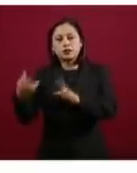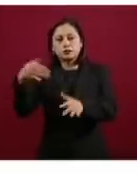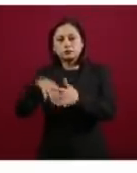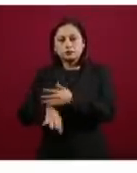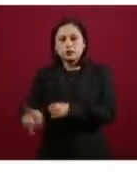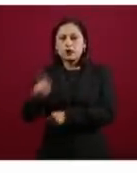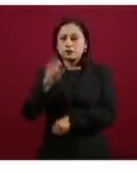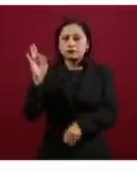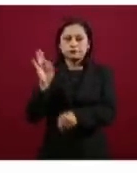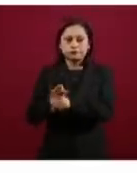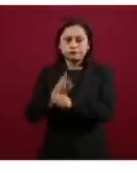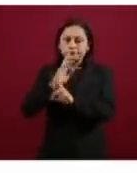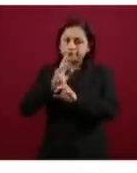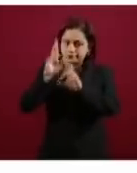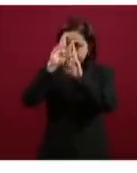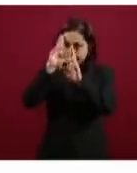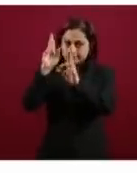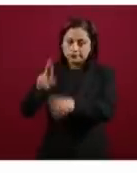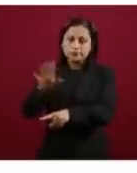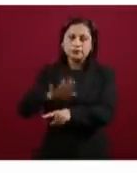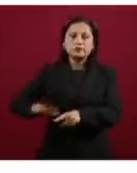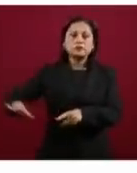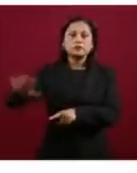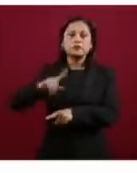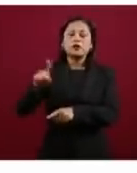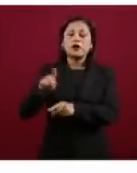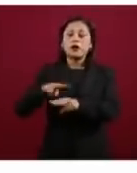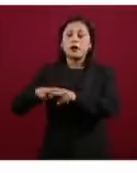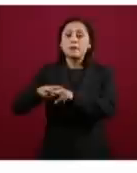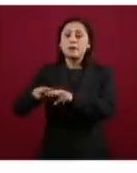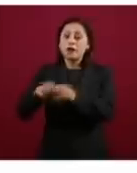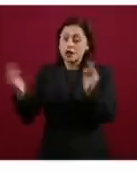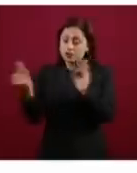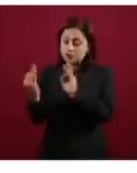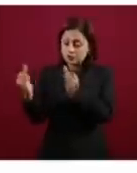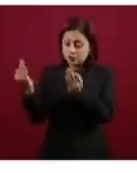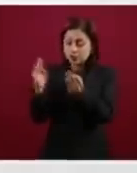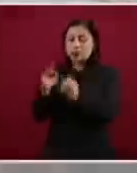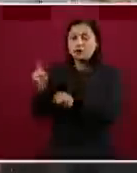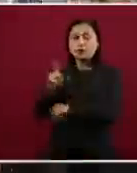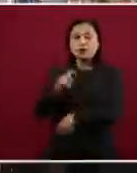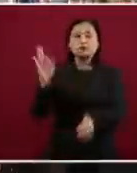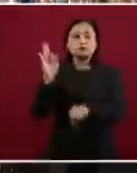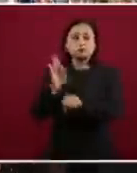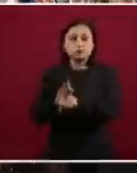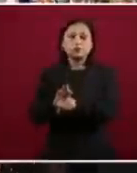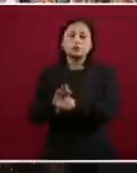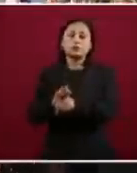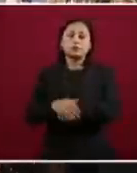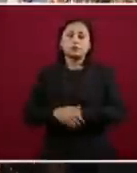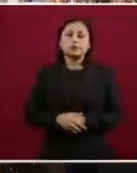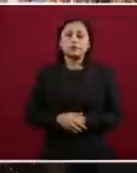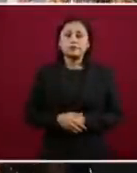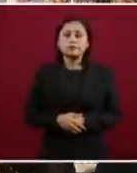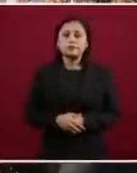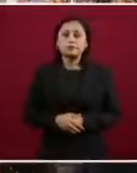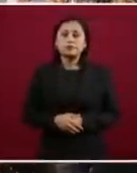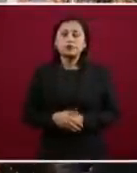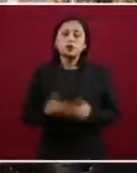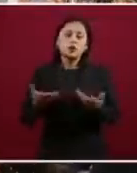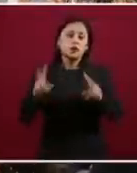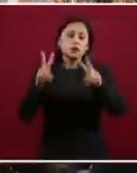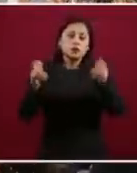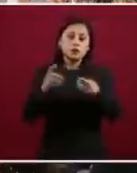ambientales, implementar sistemas de alerta sobre la vía para protección de la fauna. En cuanto al desarrollo